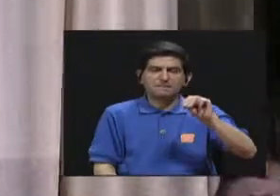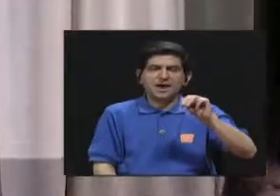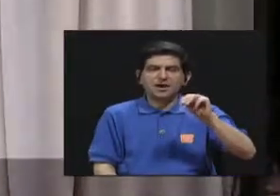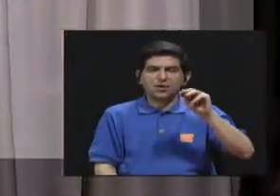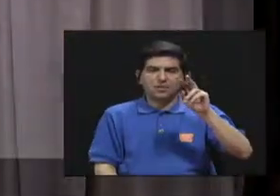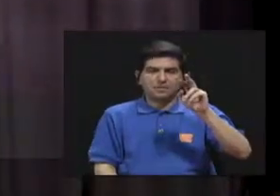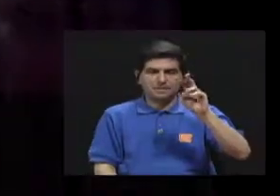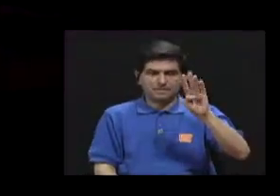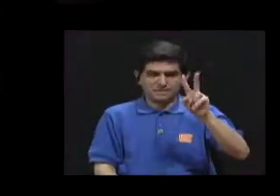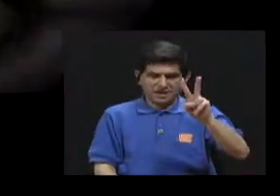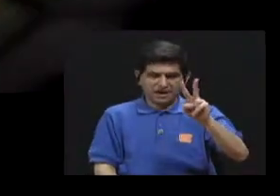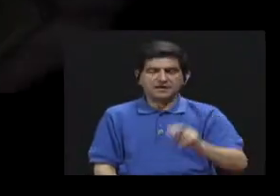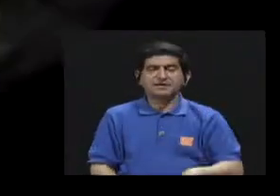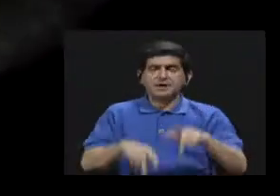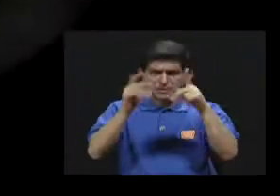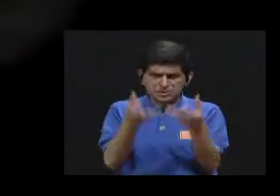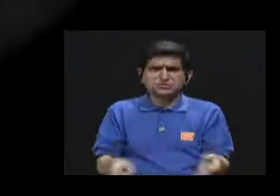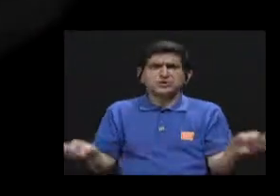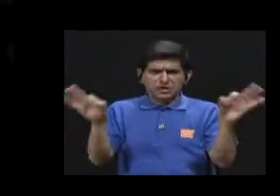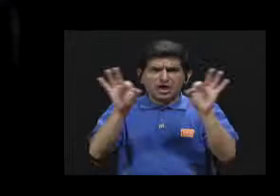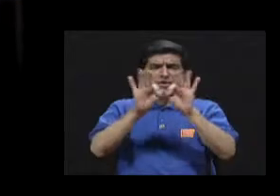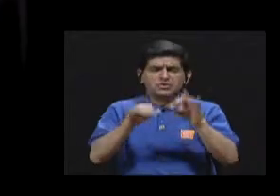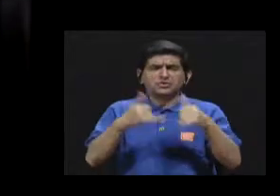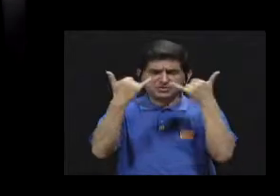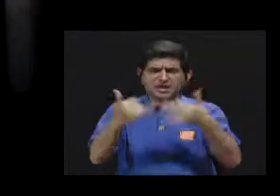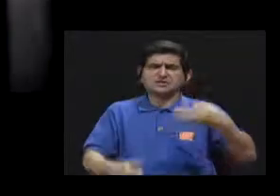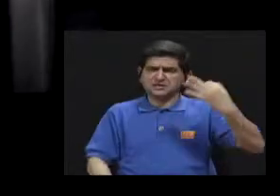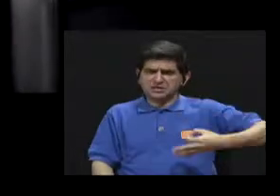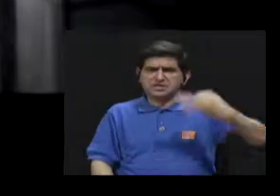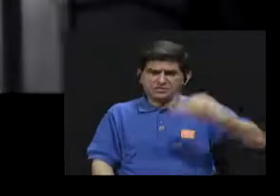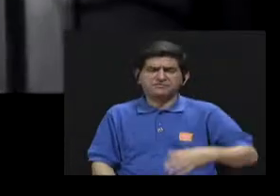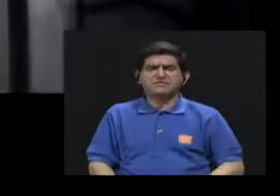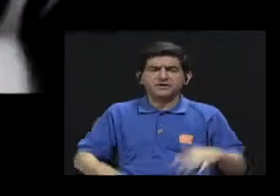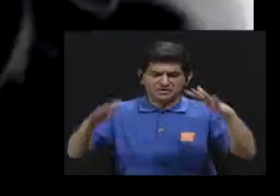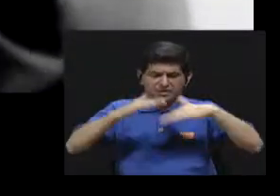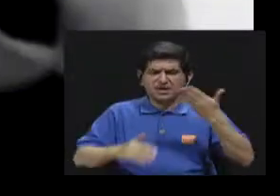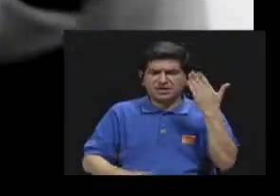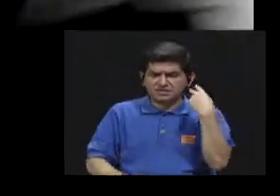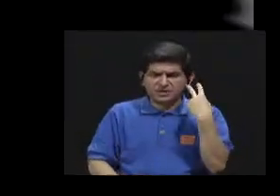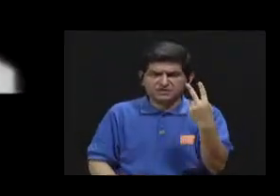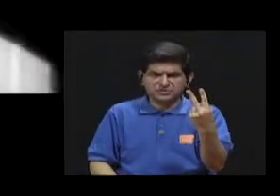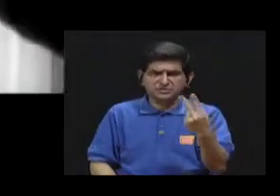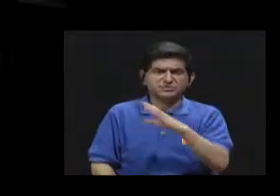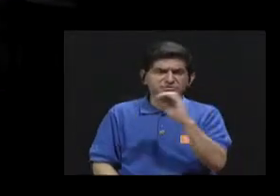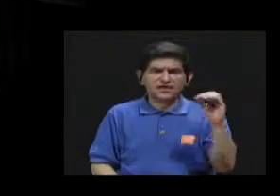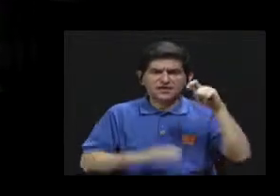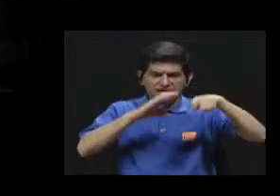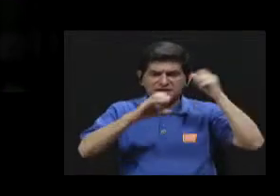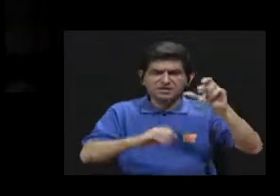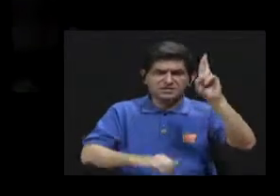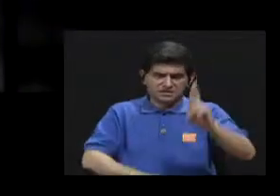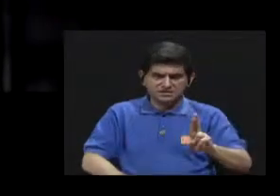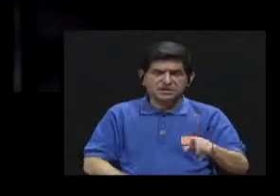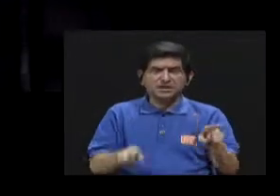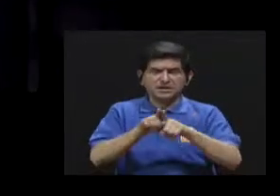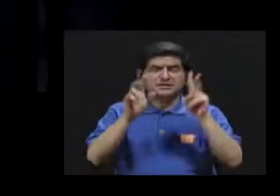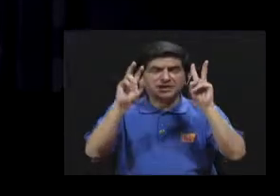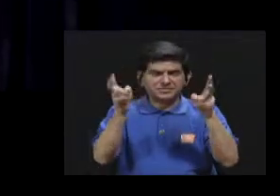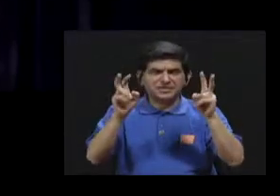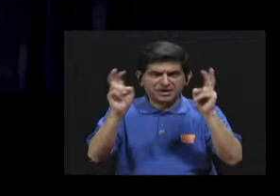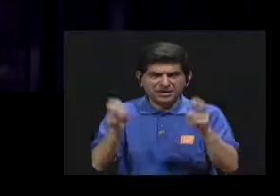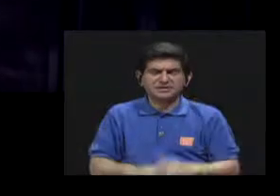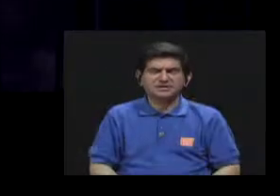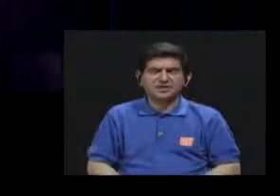Villar es una figura consolidada, sí, ya muy joven, pero consolidada. Y en medio audiovisual y cinematográfico costarricense. Sí, y sobre todo en temas